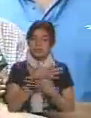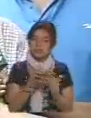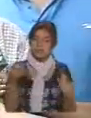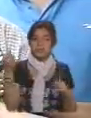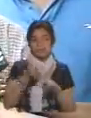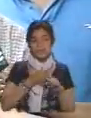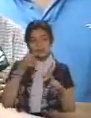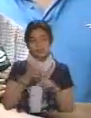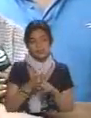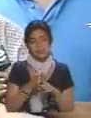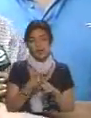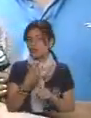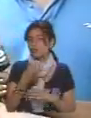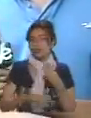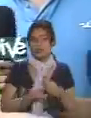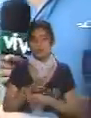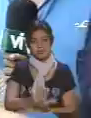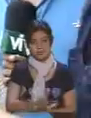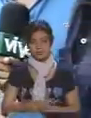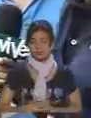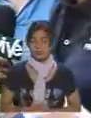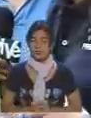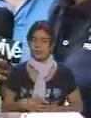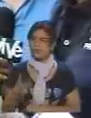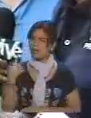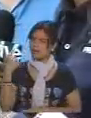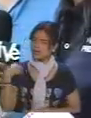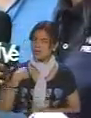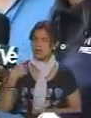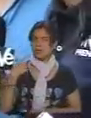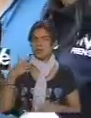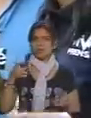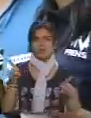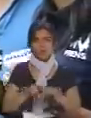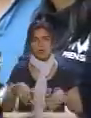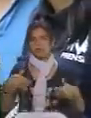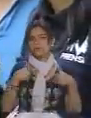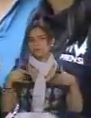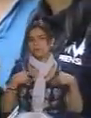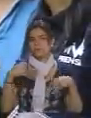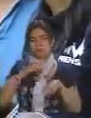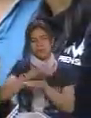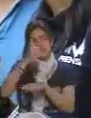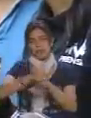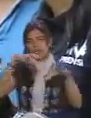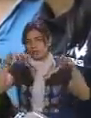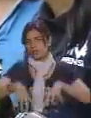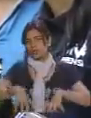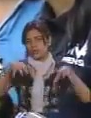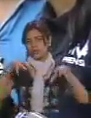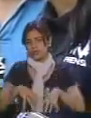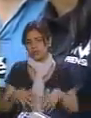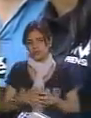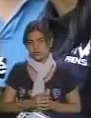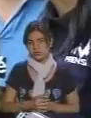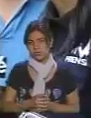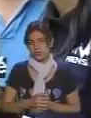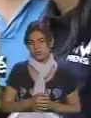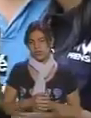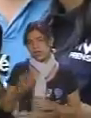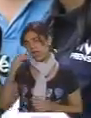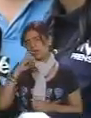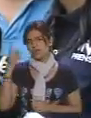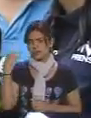esto no estuviera sucediendo ahorita. Anteriormente ustedes se han visto afectados con las lluvias del último trimestre del año